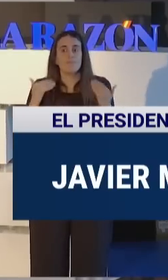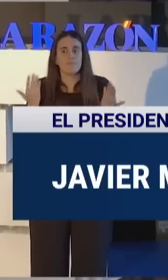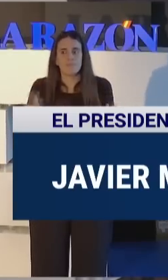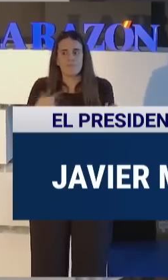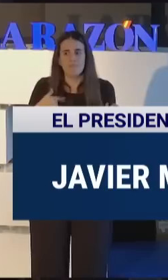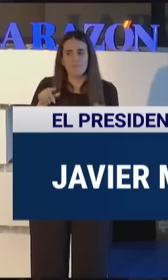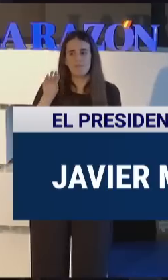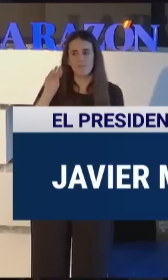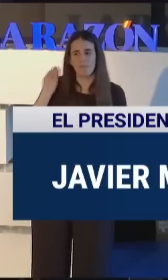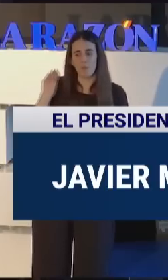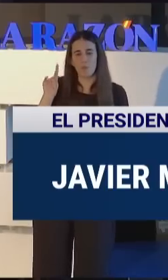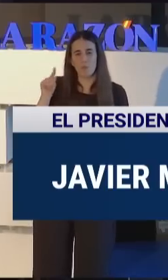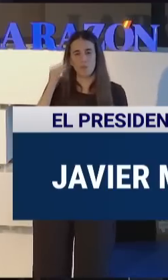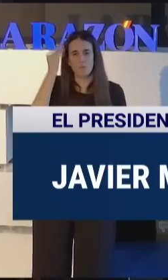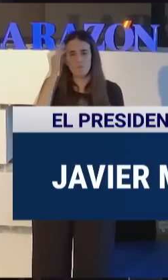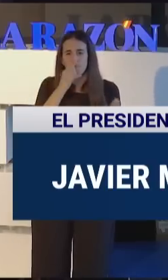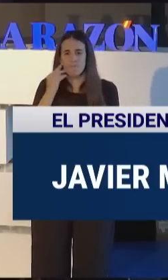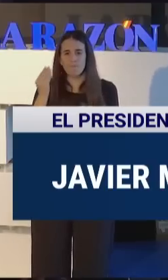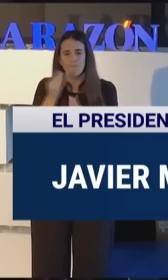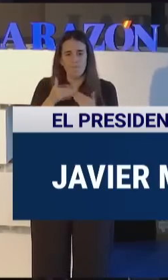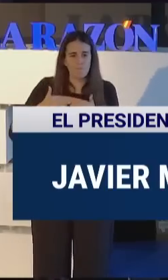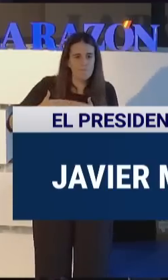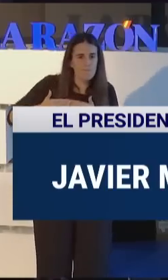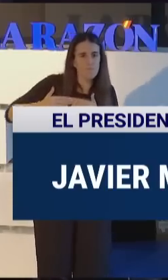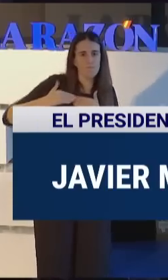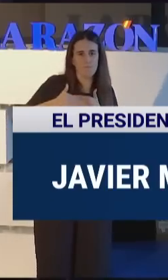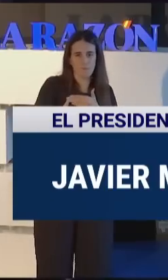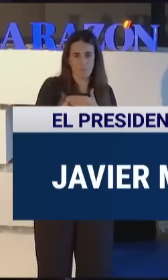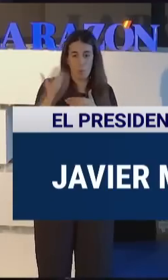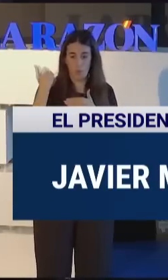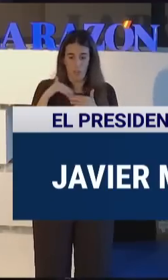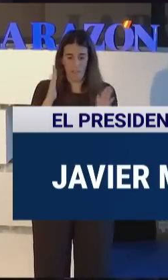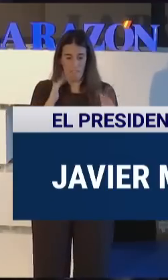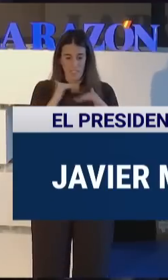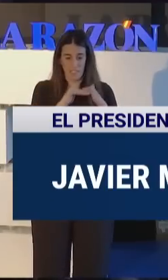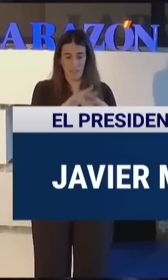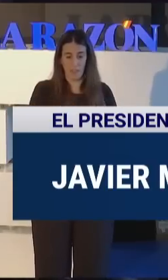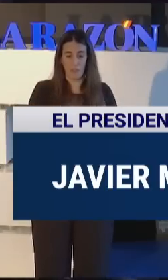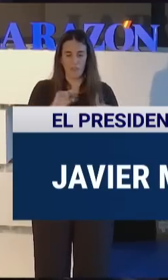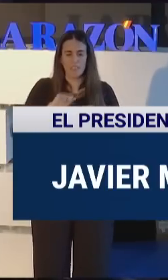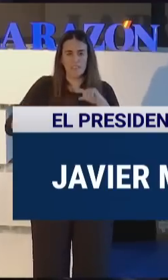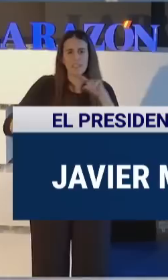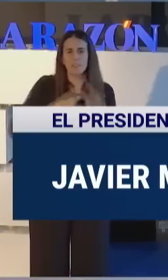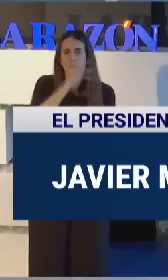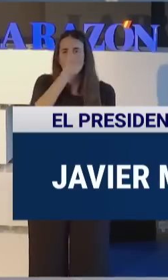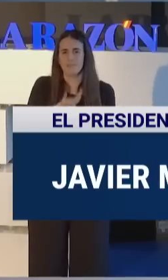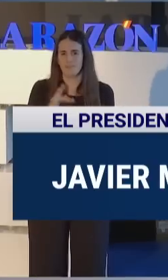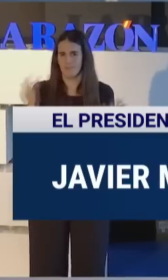¿qué planeas o qué prevés para el más largo plazo una vez superado esta fase crítica de estabilización, que no es poca cosa?